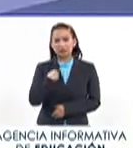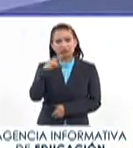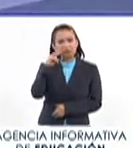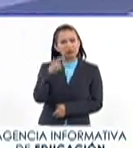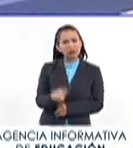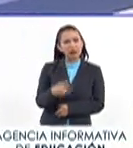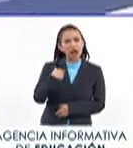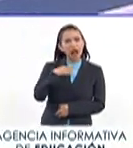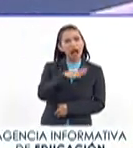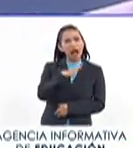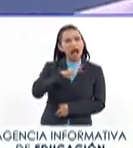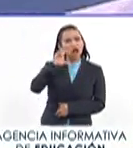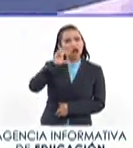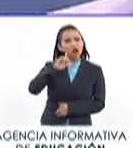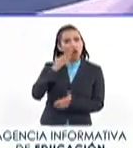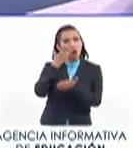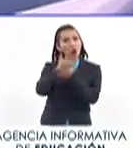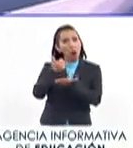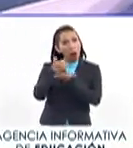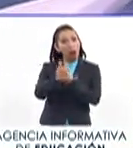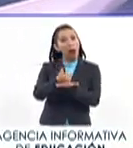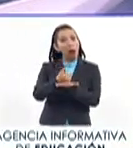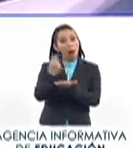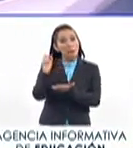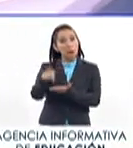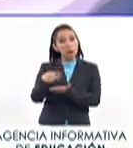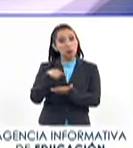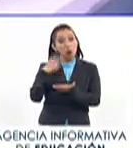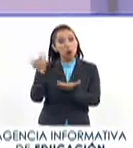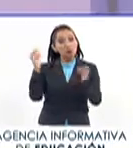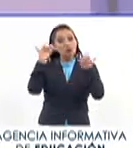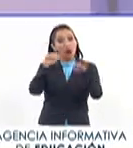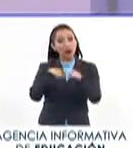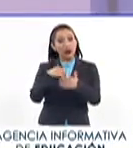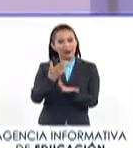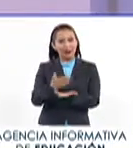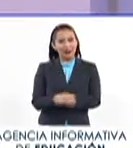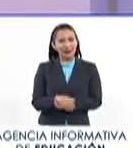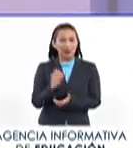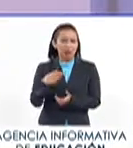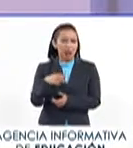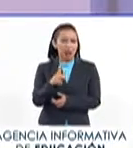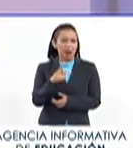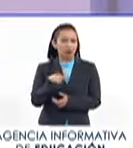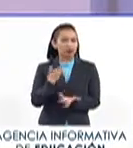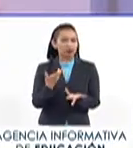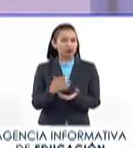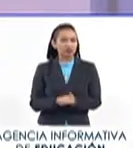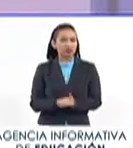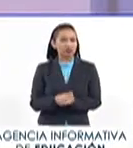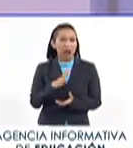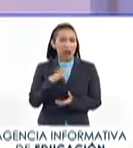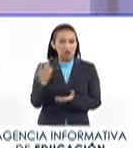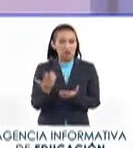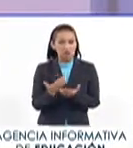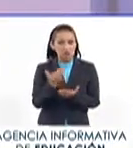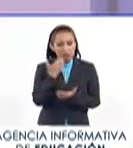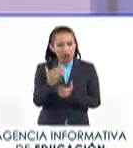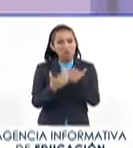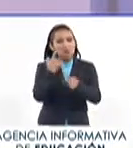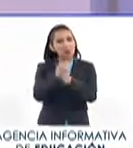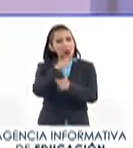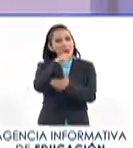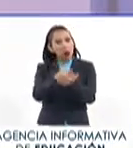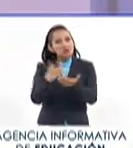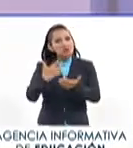visto que hubiera sordos que participaran en este tipo de eventos como el ENEIT, y sin embargo están ganando los